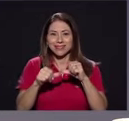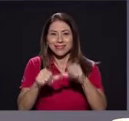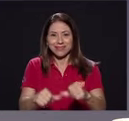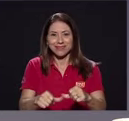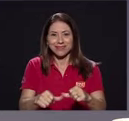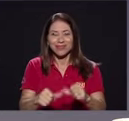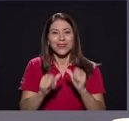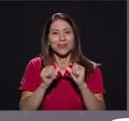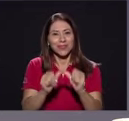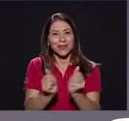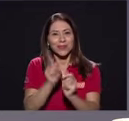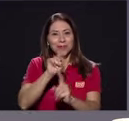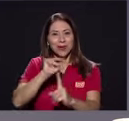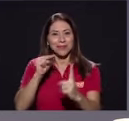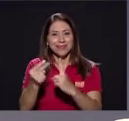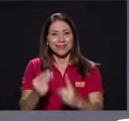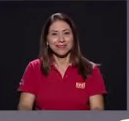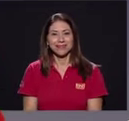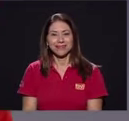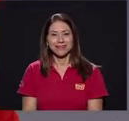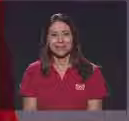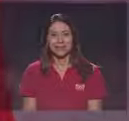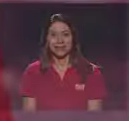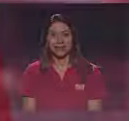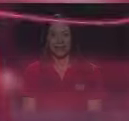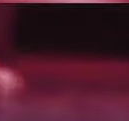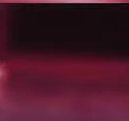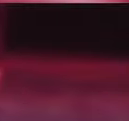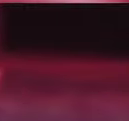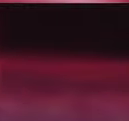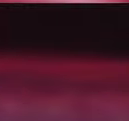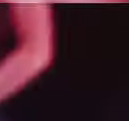pausa y ya regresamos. Quédese con una mirada que ya volvemos.